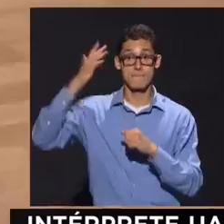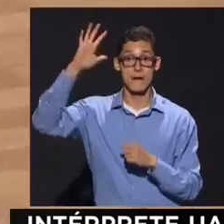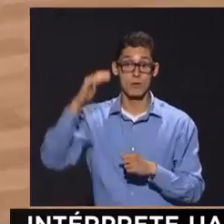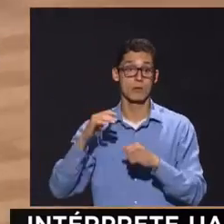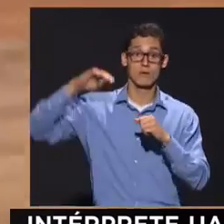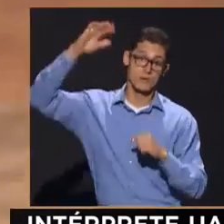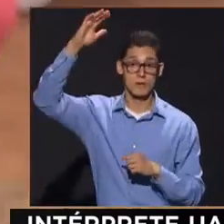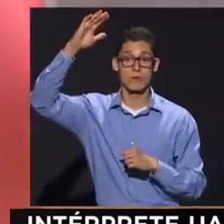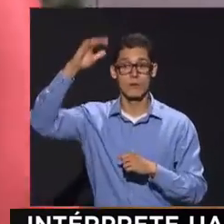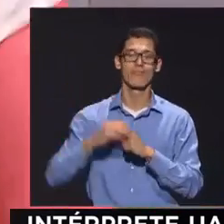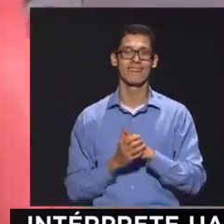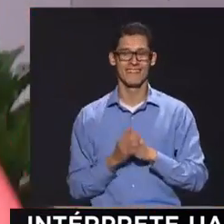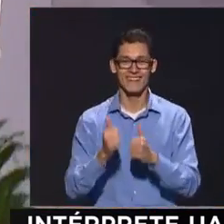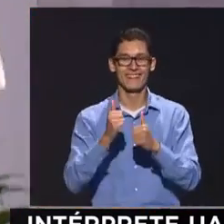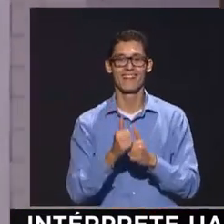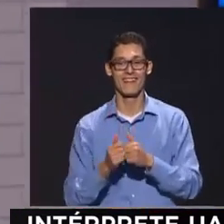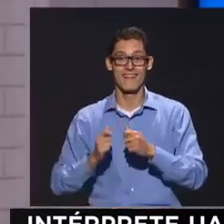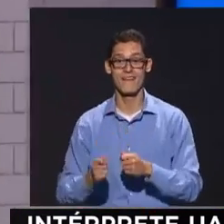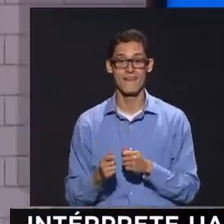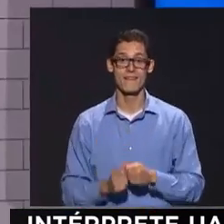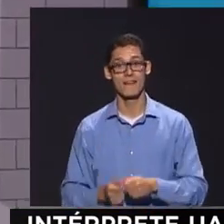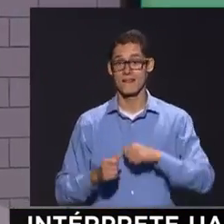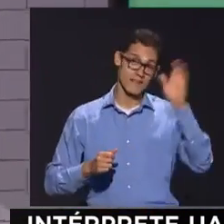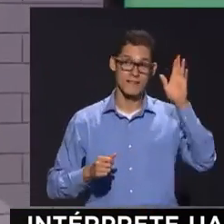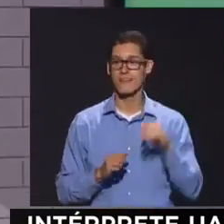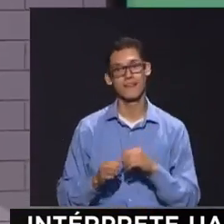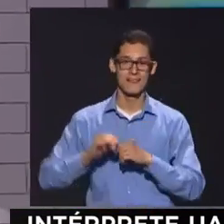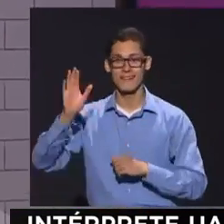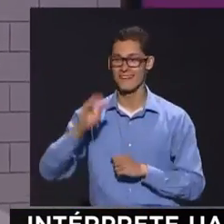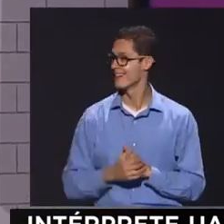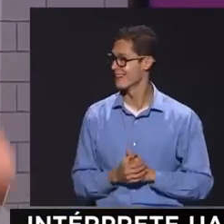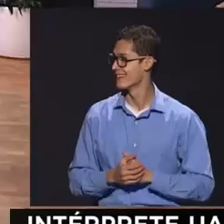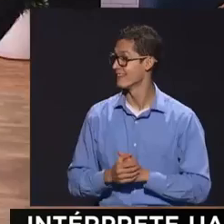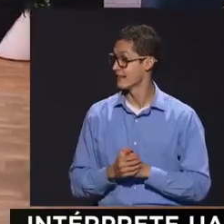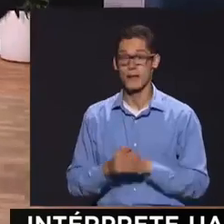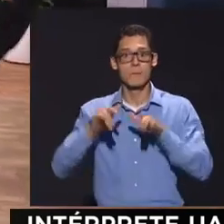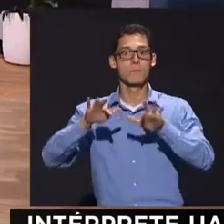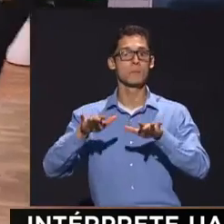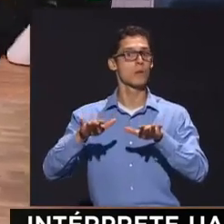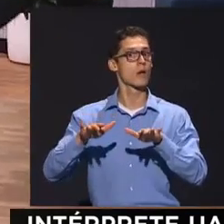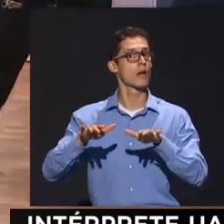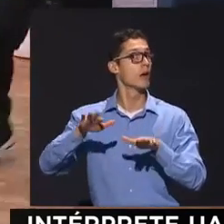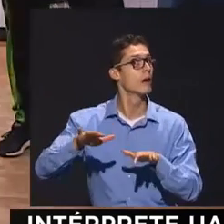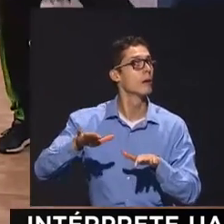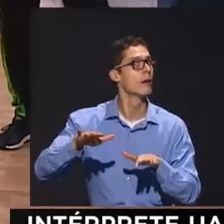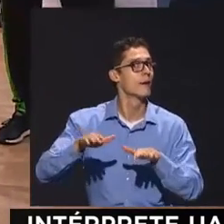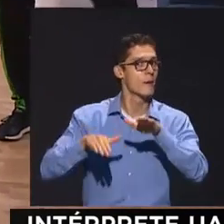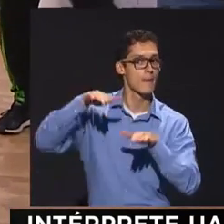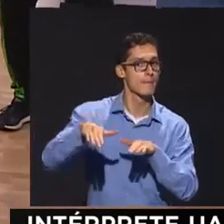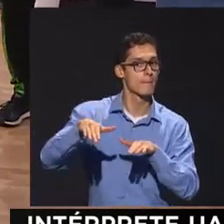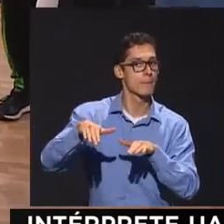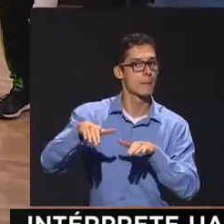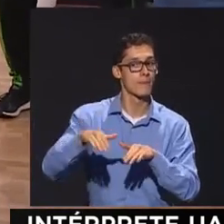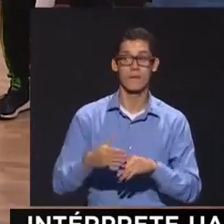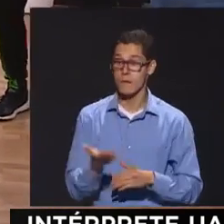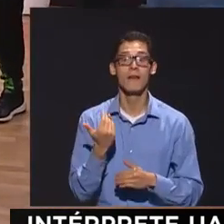la otra también la otra también saquen el piecito para que el piecito que se